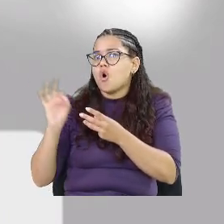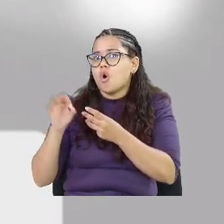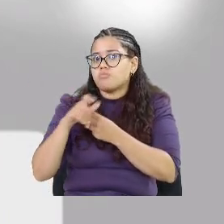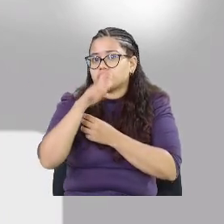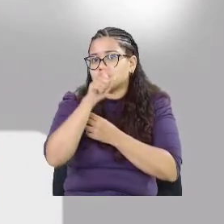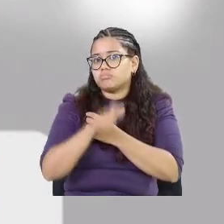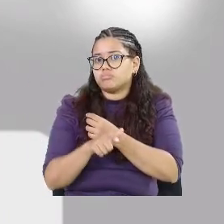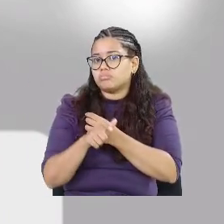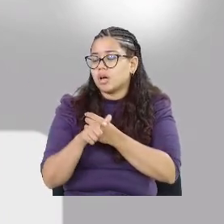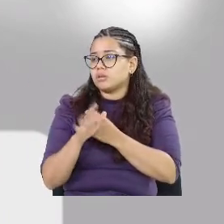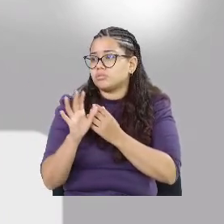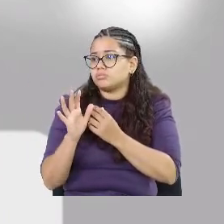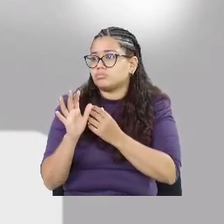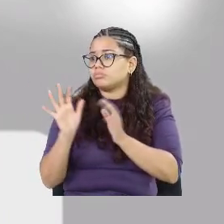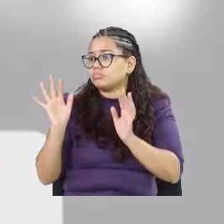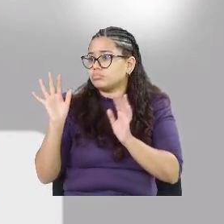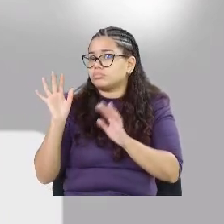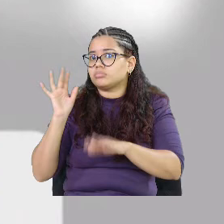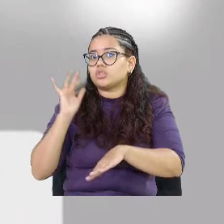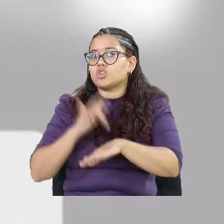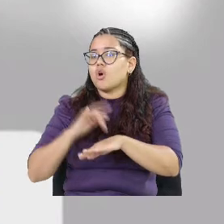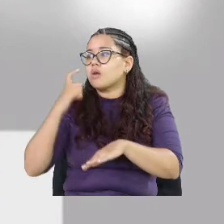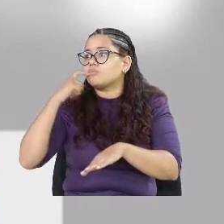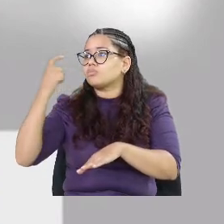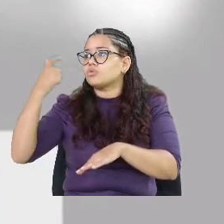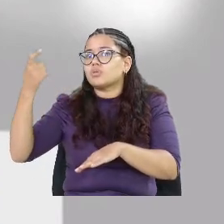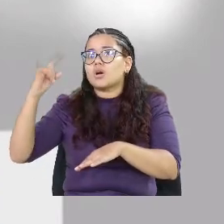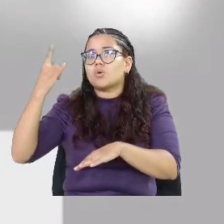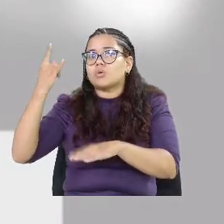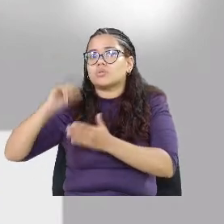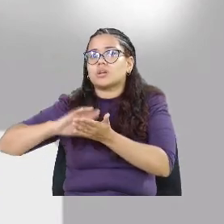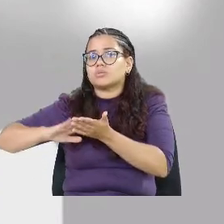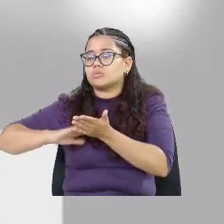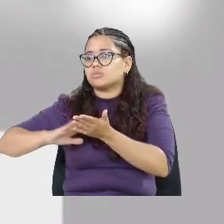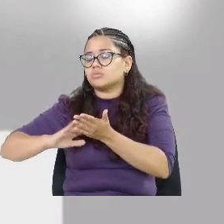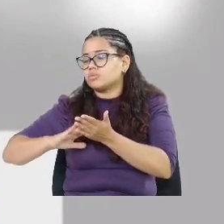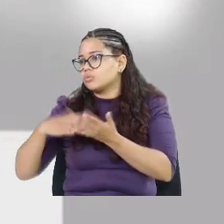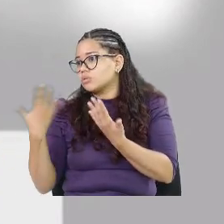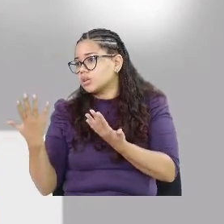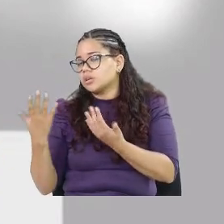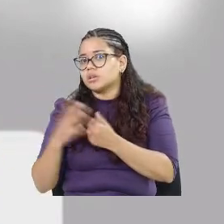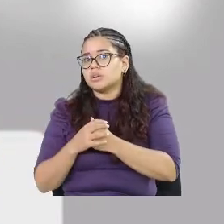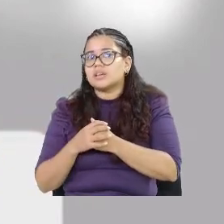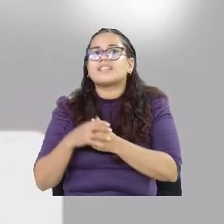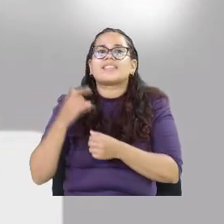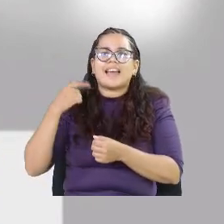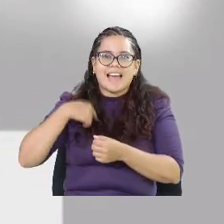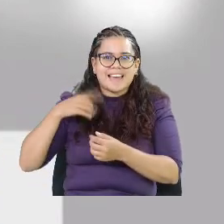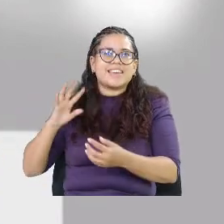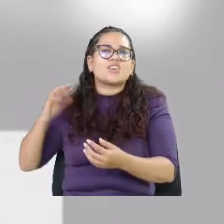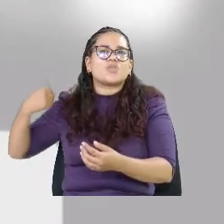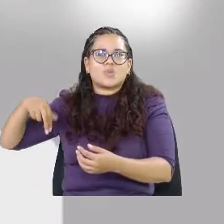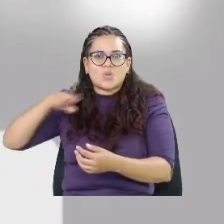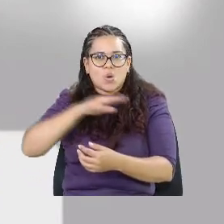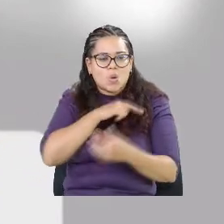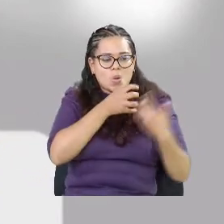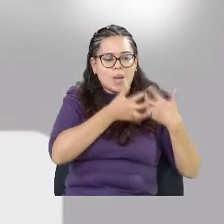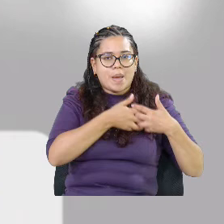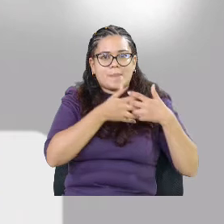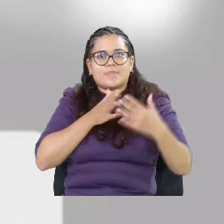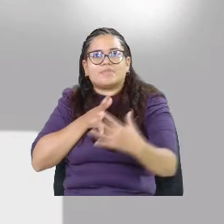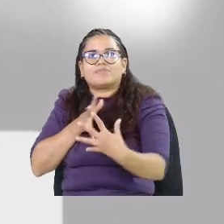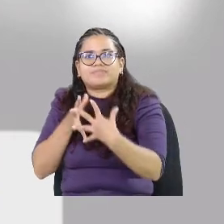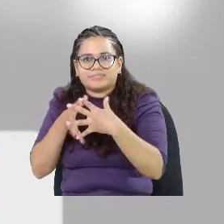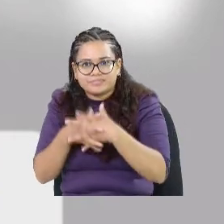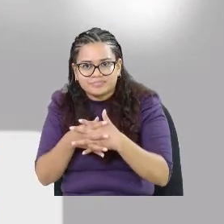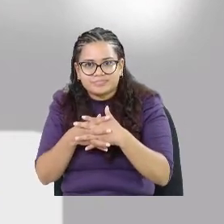pues definitivamente hay que buscar otra alternativa, ¿no? Entonces aquí es donde entramos nosotros. ¿Cómo entramos? Empezamos